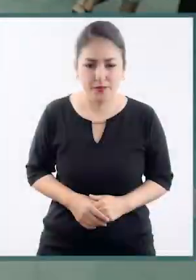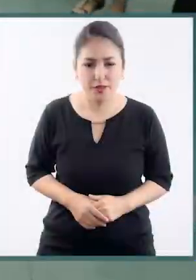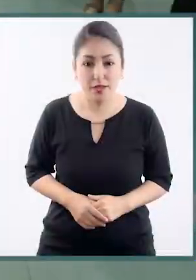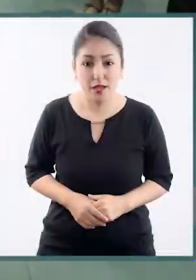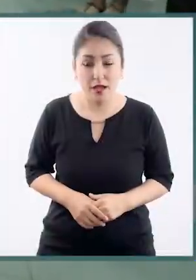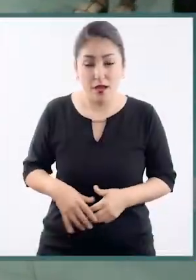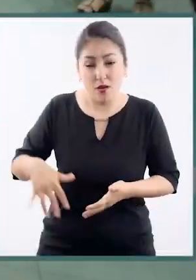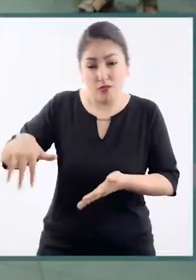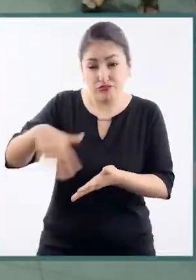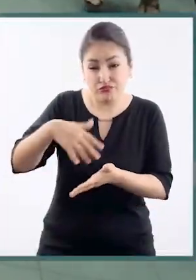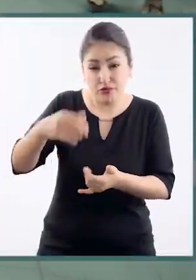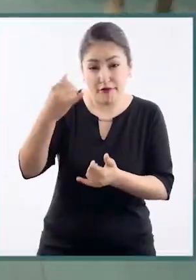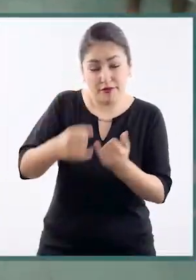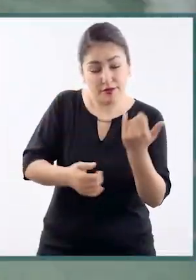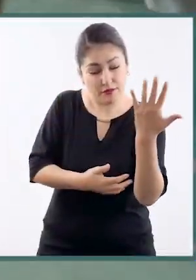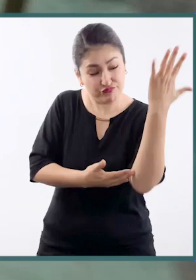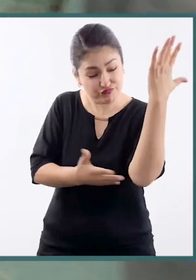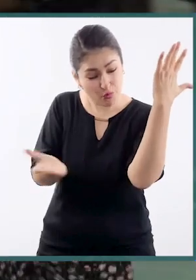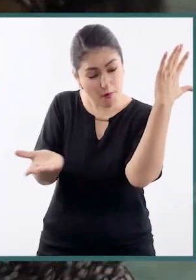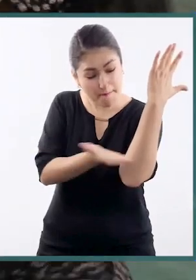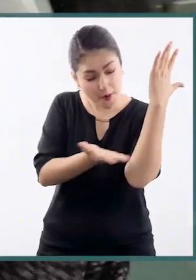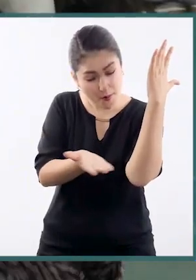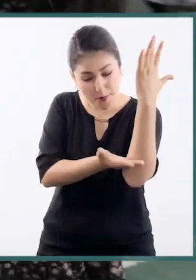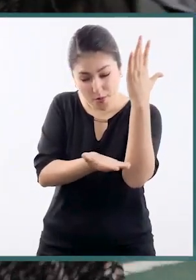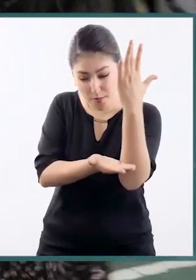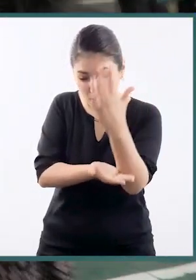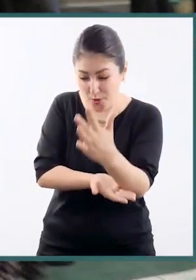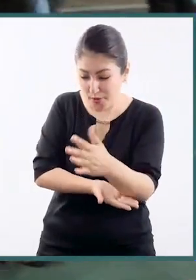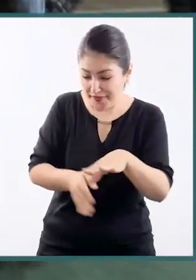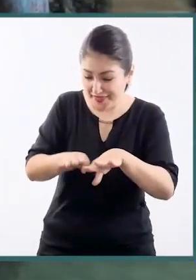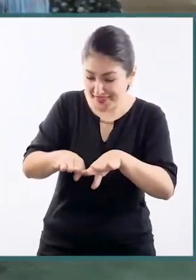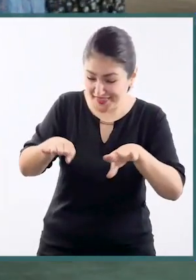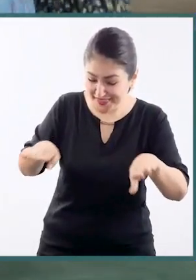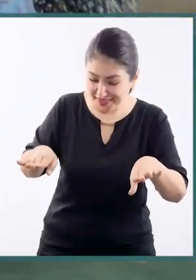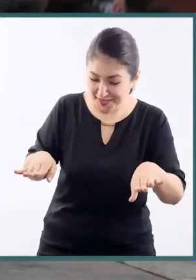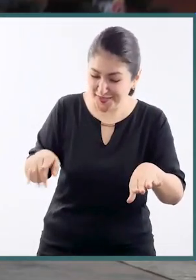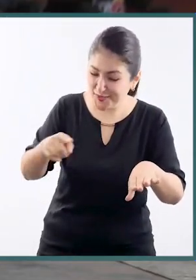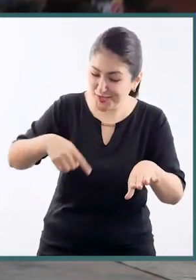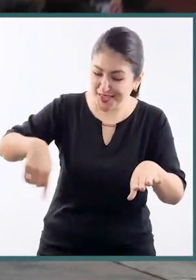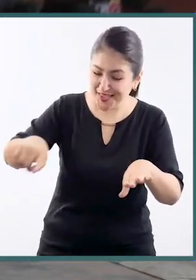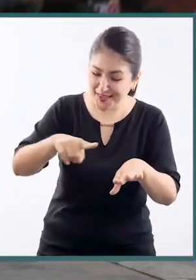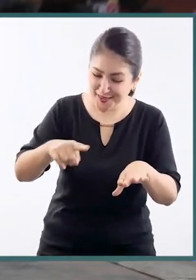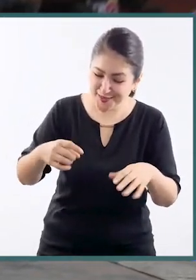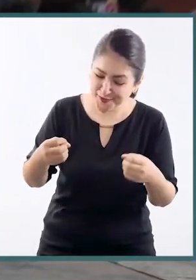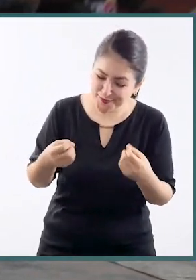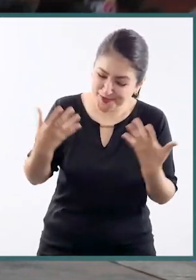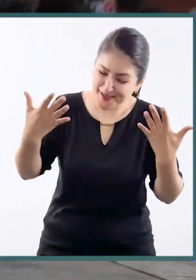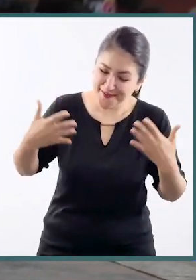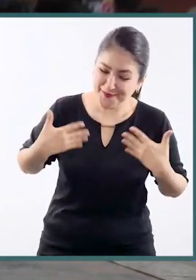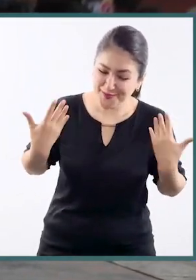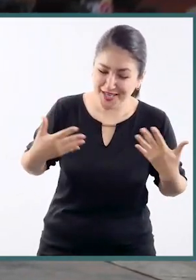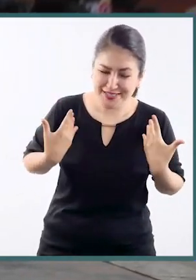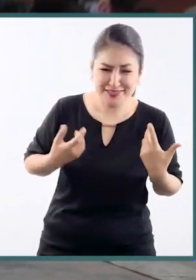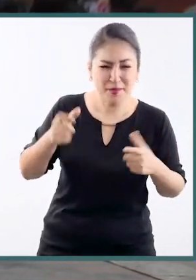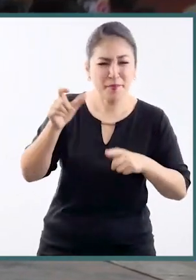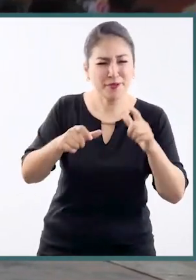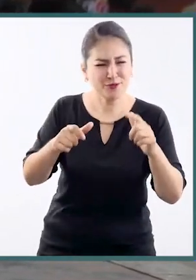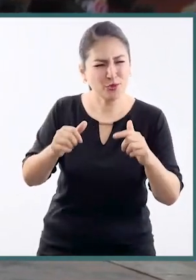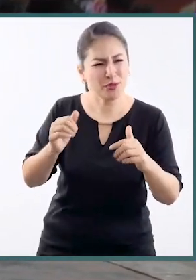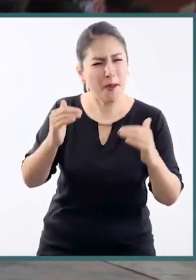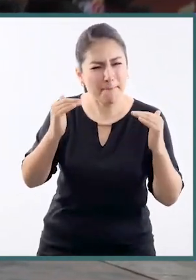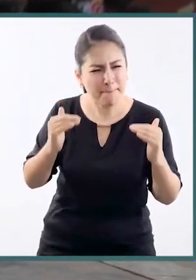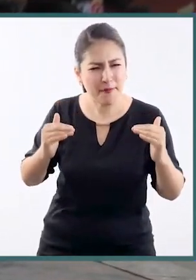Terminaron cortando una uncha y celebrando la vida con la alegría de los más pequeños que siembran identidad con sus danzas,